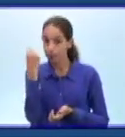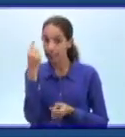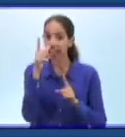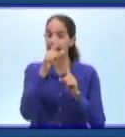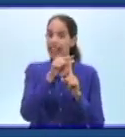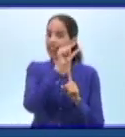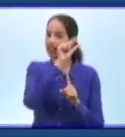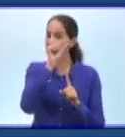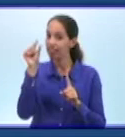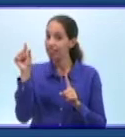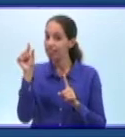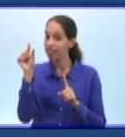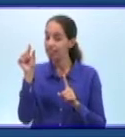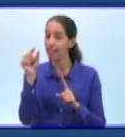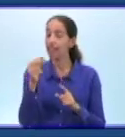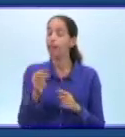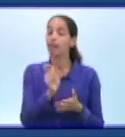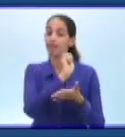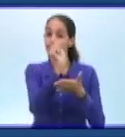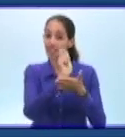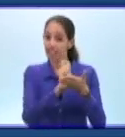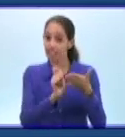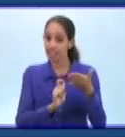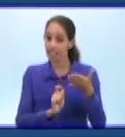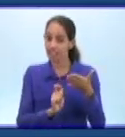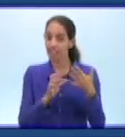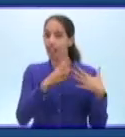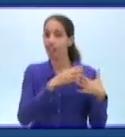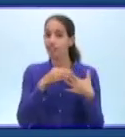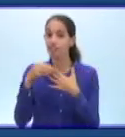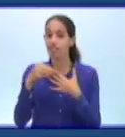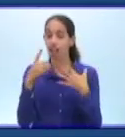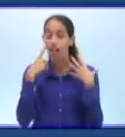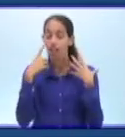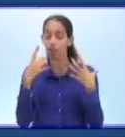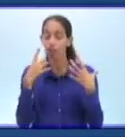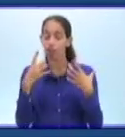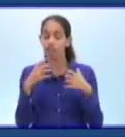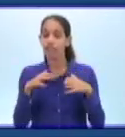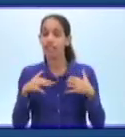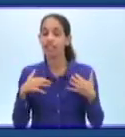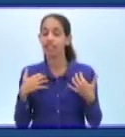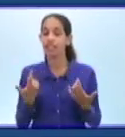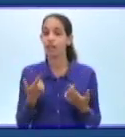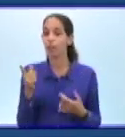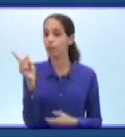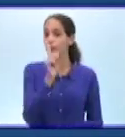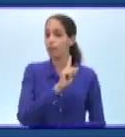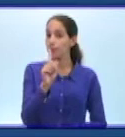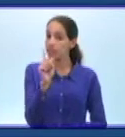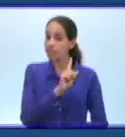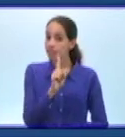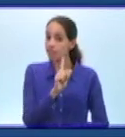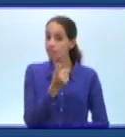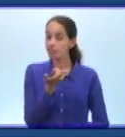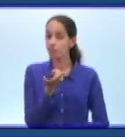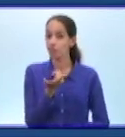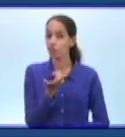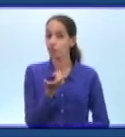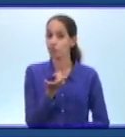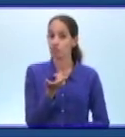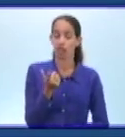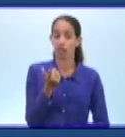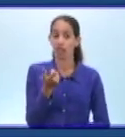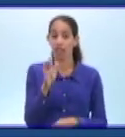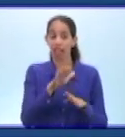construir es una guía importante para no perderme en el